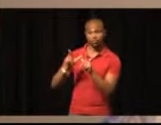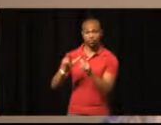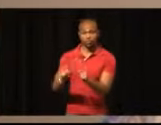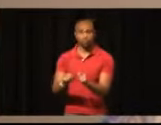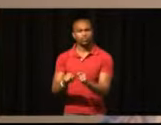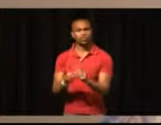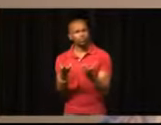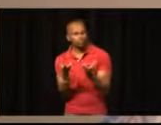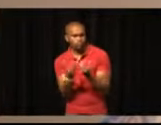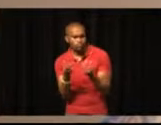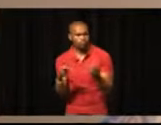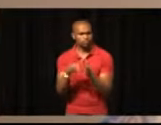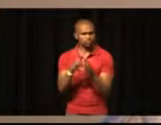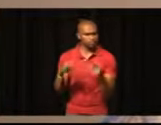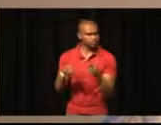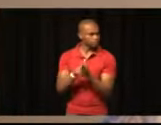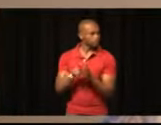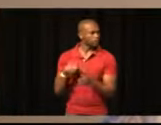o con mucho de eso,